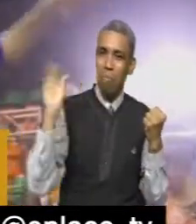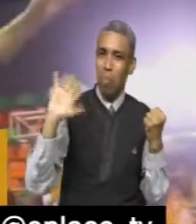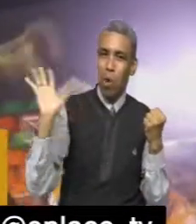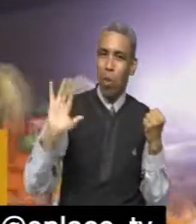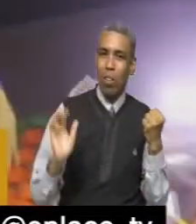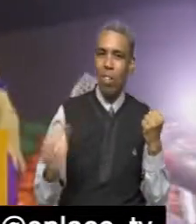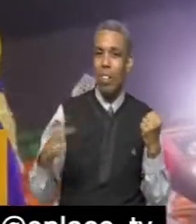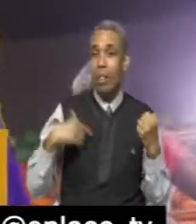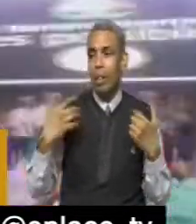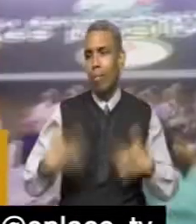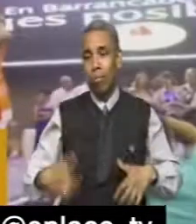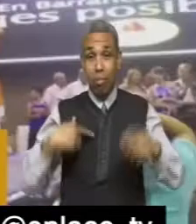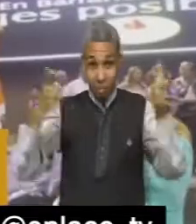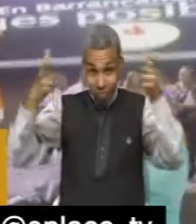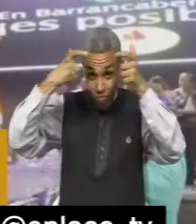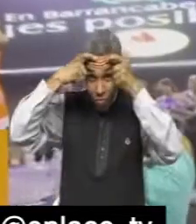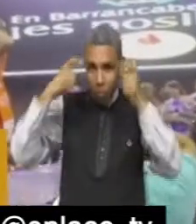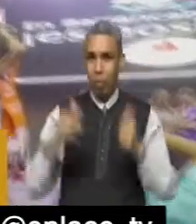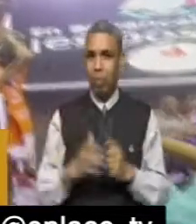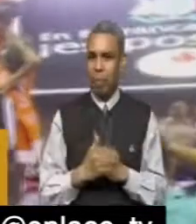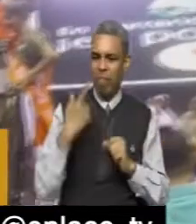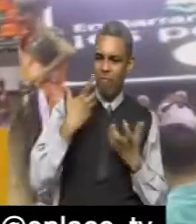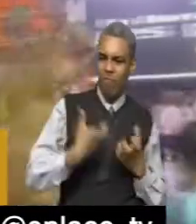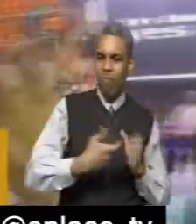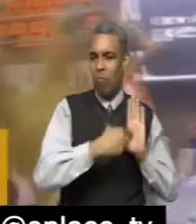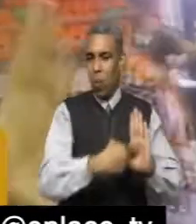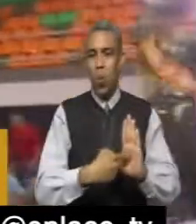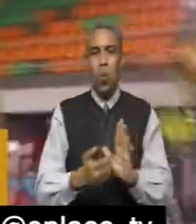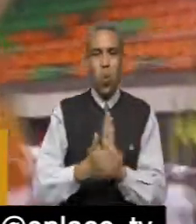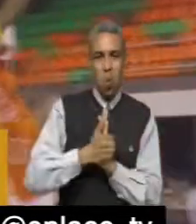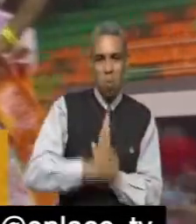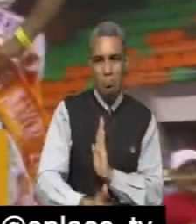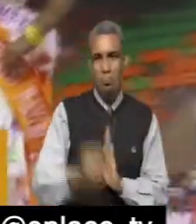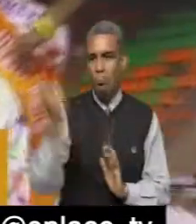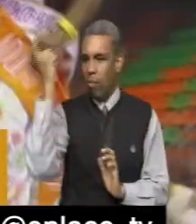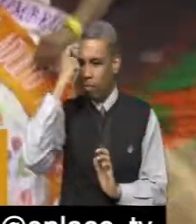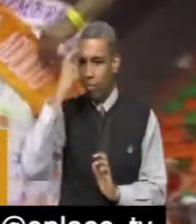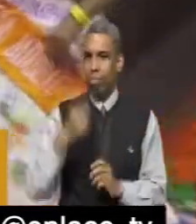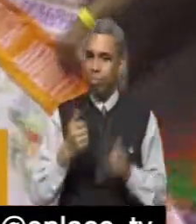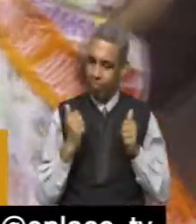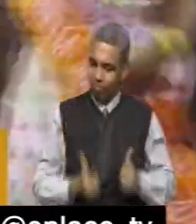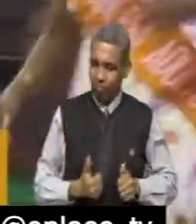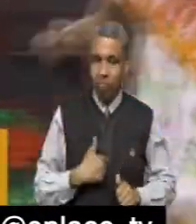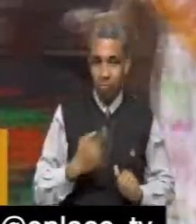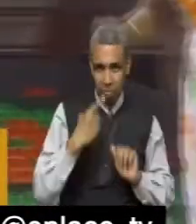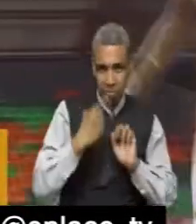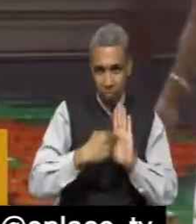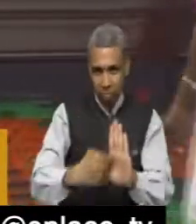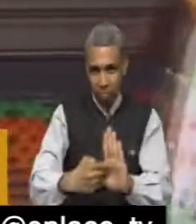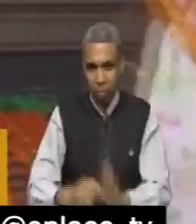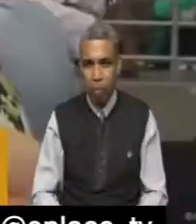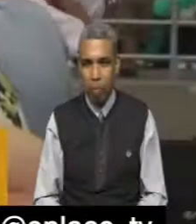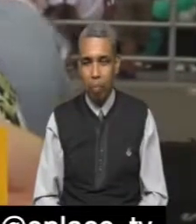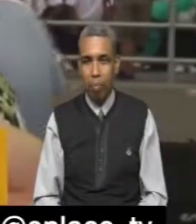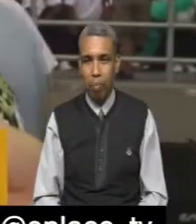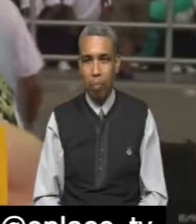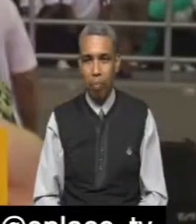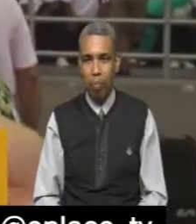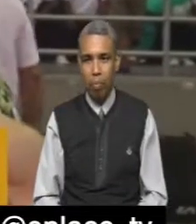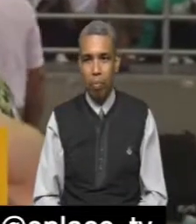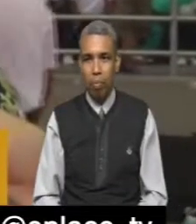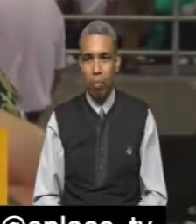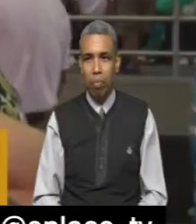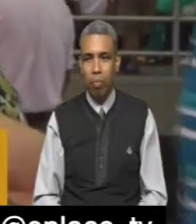reina de este certamen, que quiso mostrar las habilidades y las capacidades que tienen las personas de la tercera edad. Y hoy